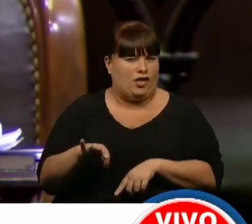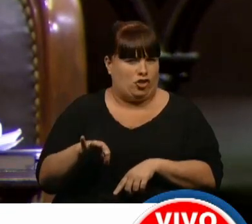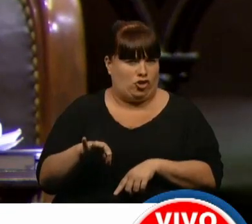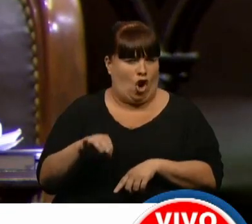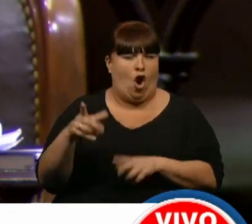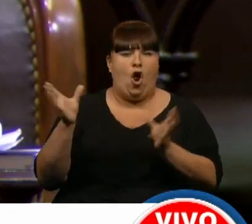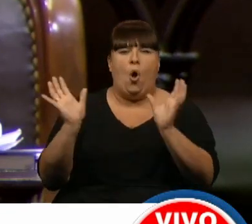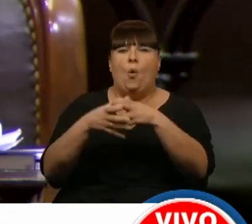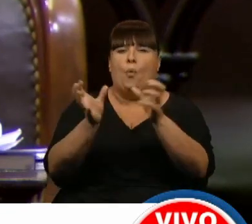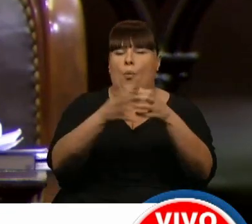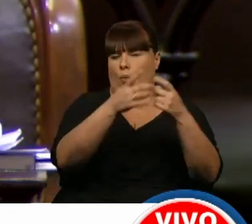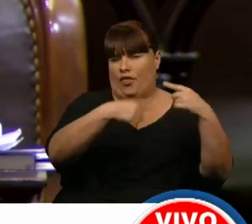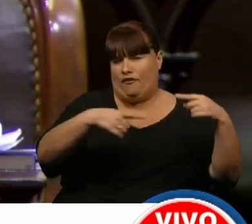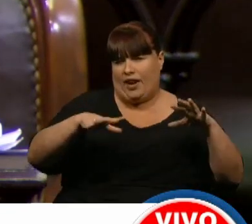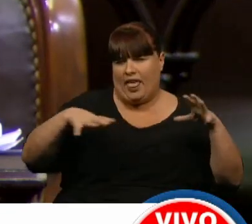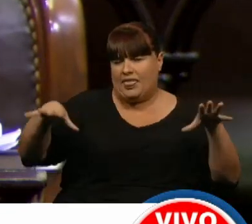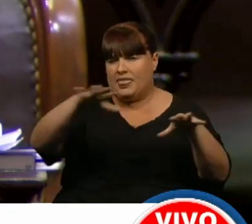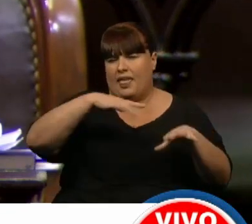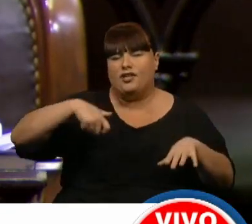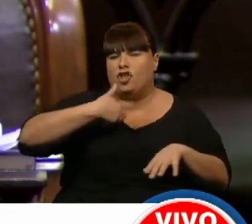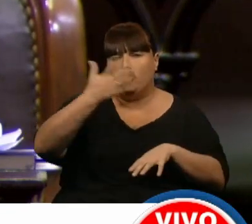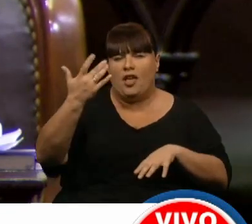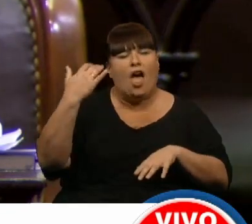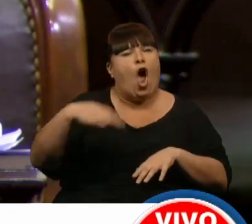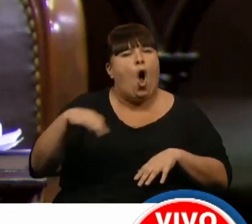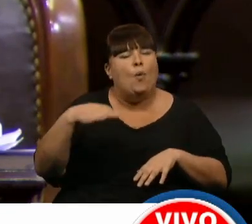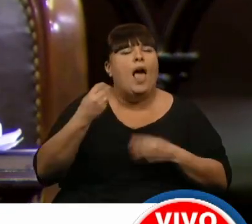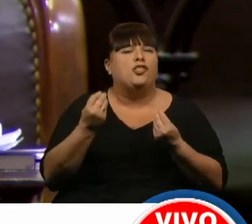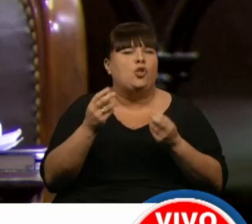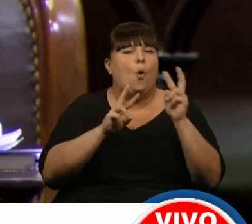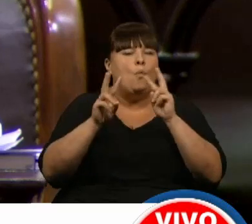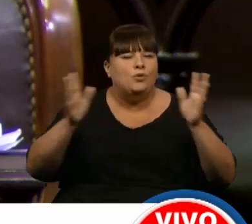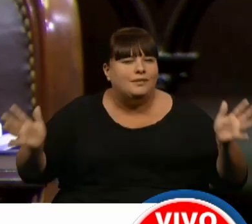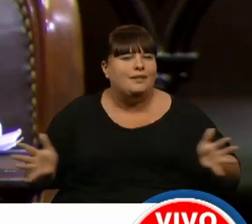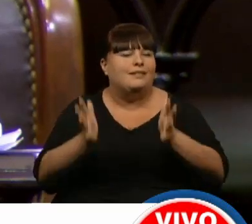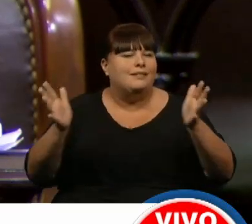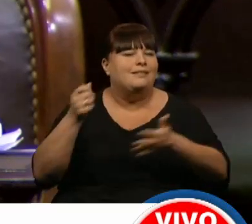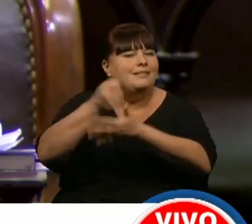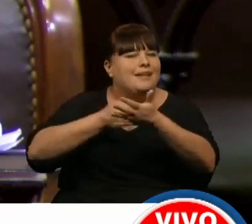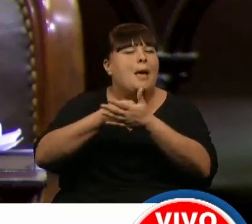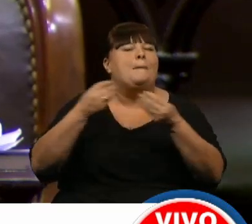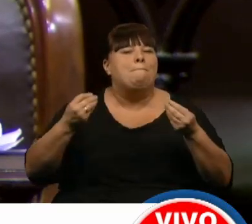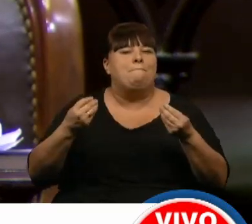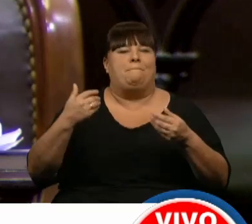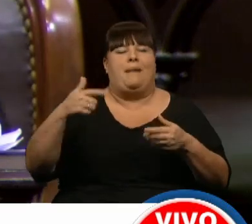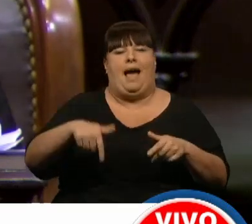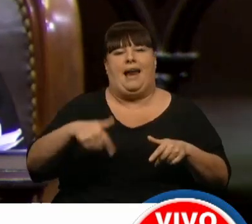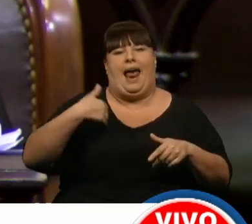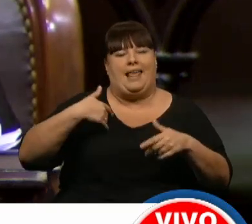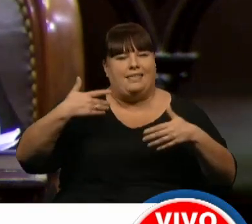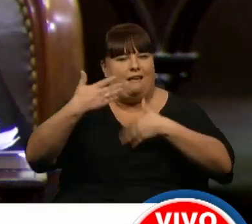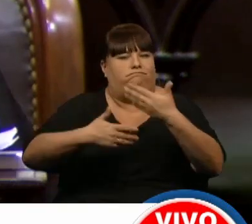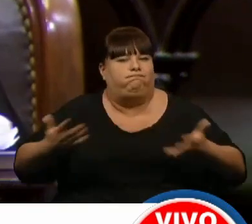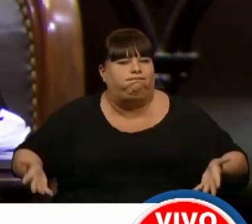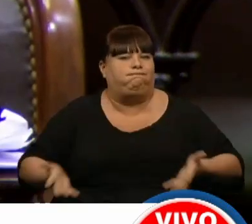los distintos sectores de esta sociedad, de tratar de empujar para poder sacar este